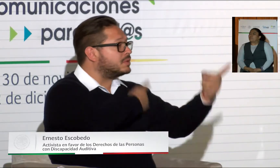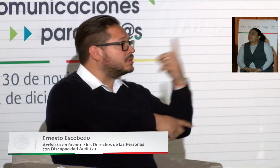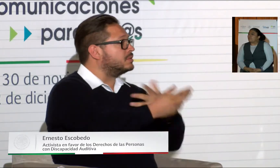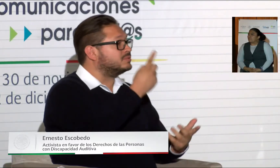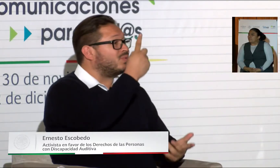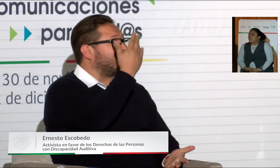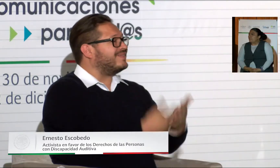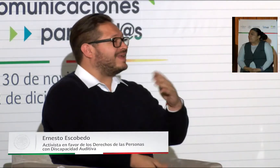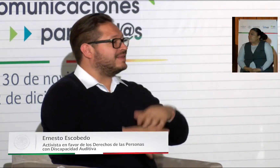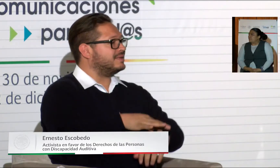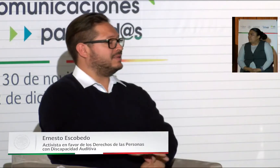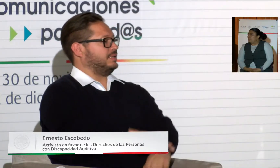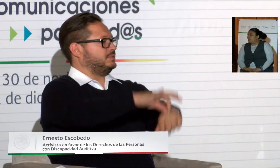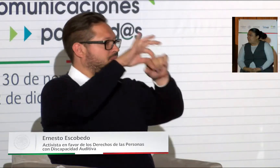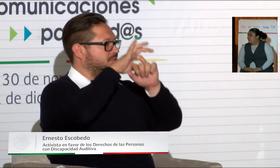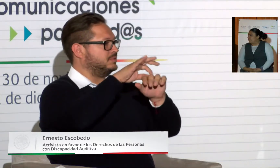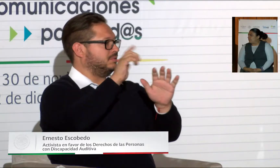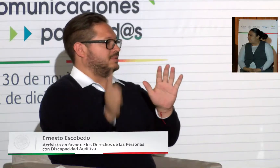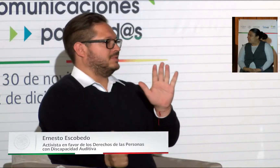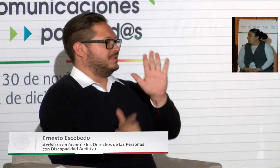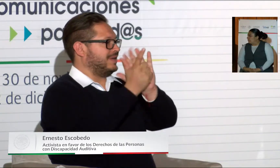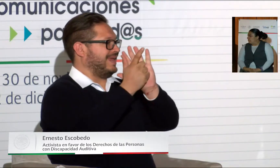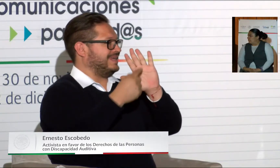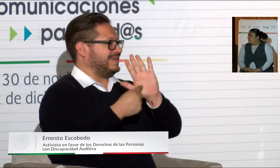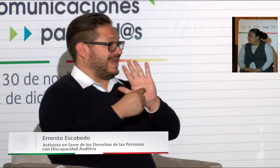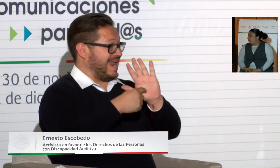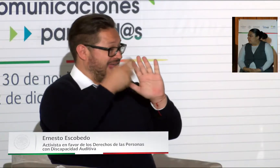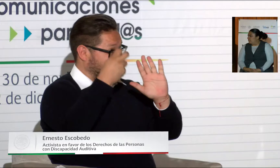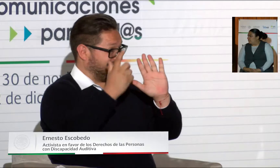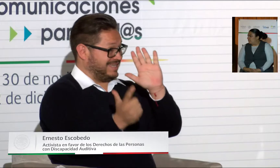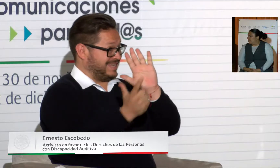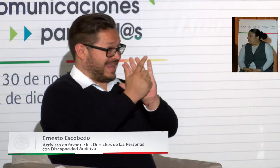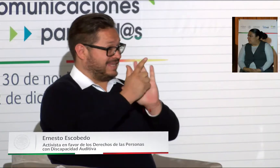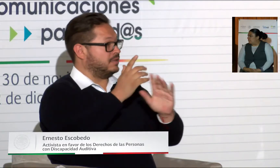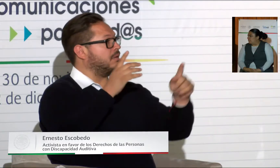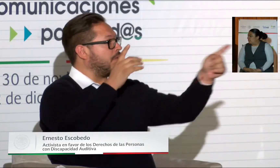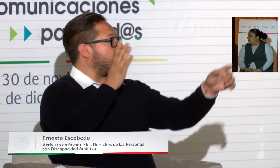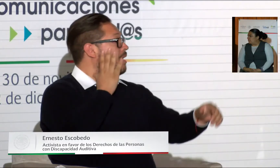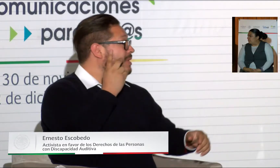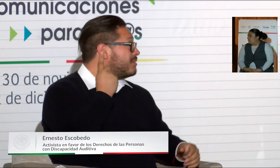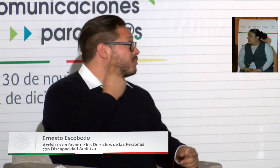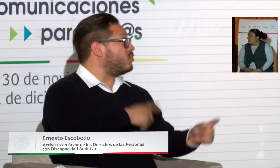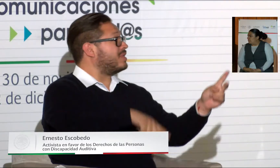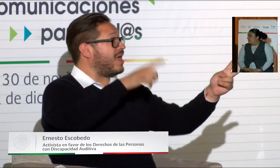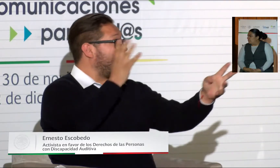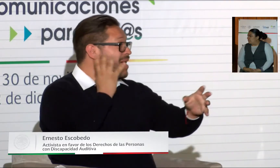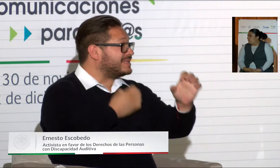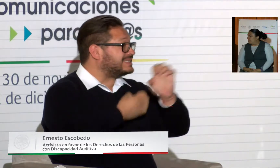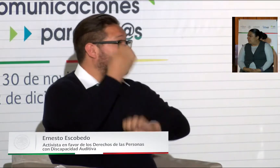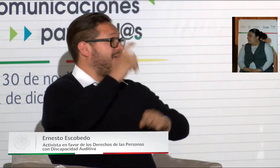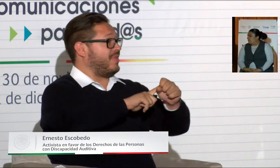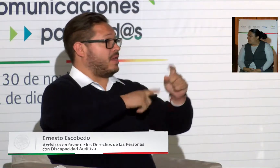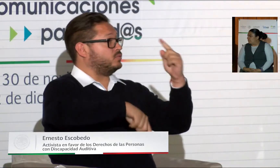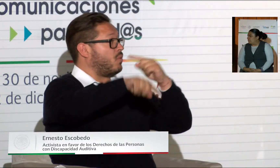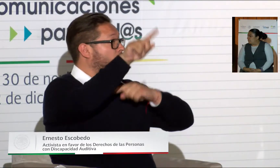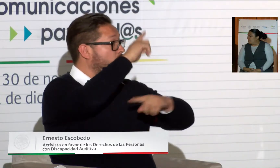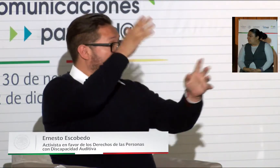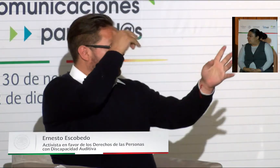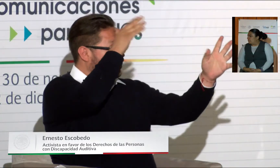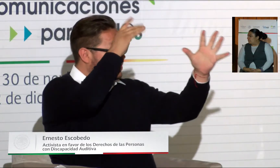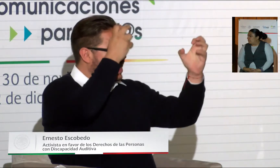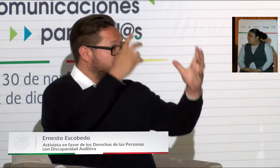carece de muchas situaciones que no podemos igualarnos al país, a diferentes países. Hay